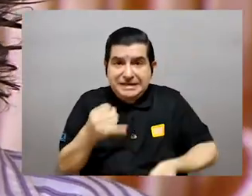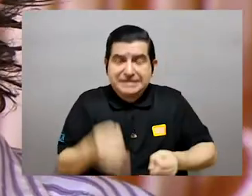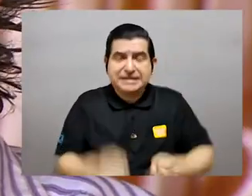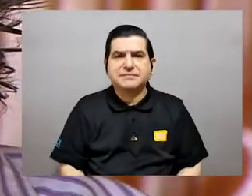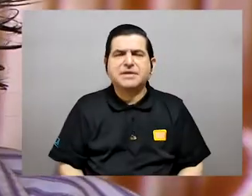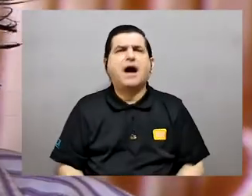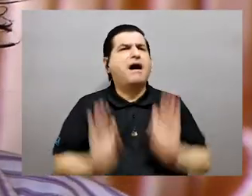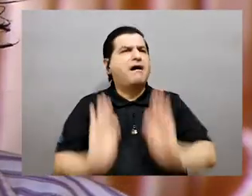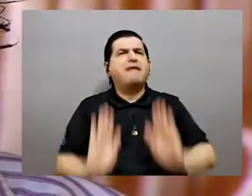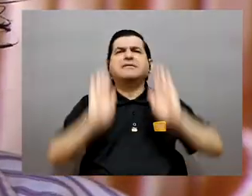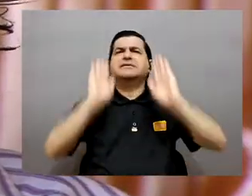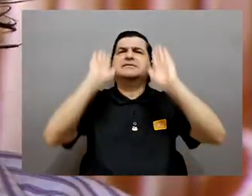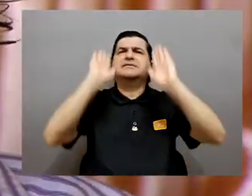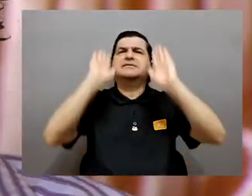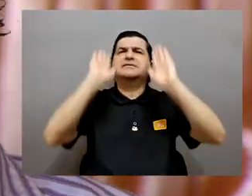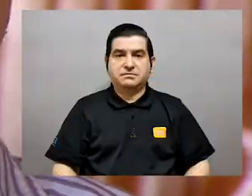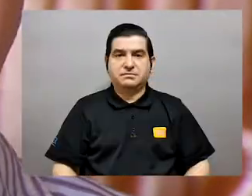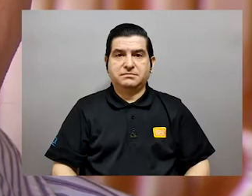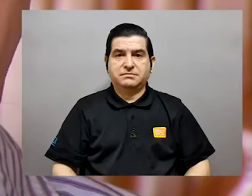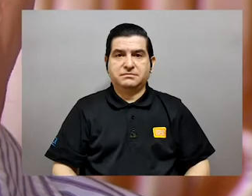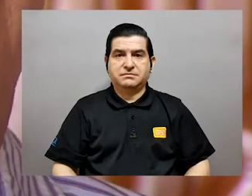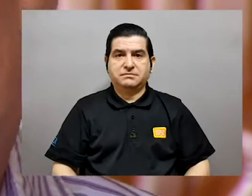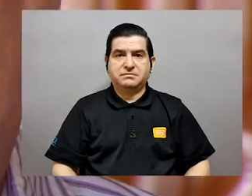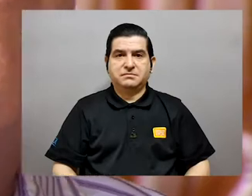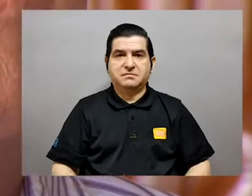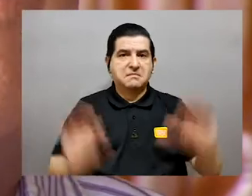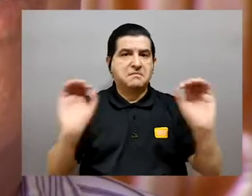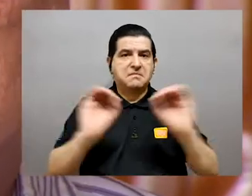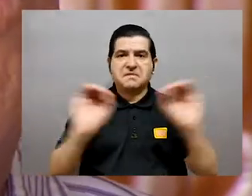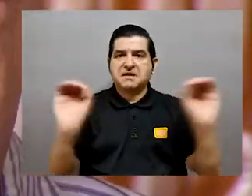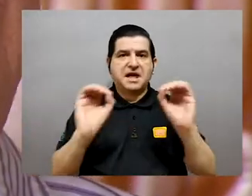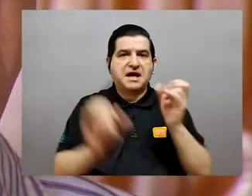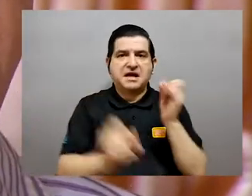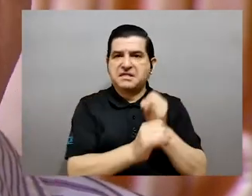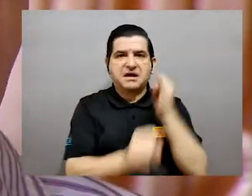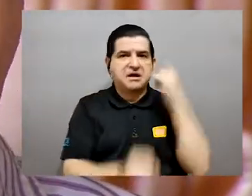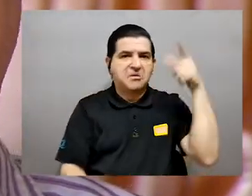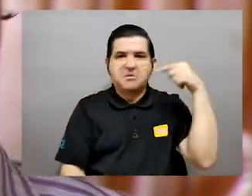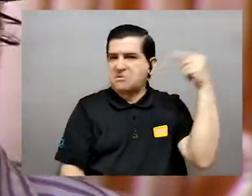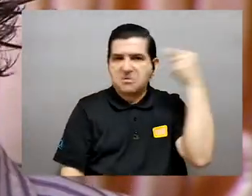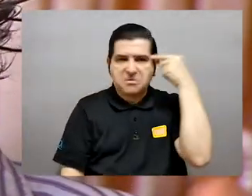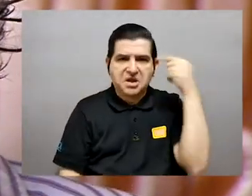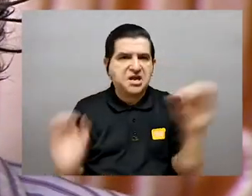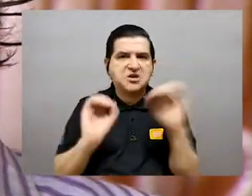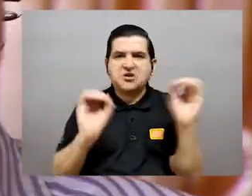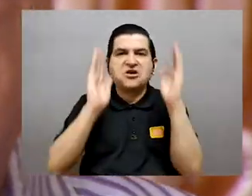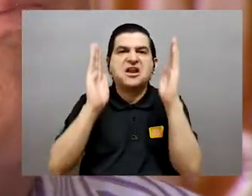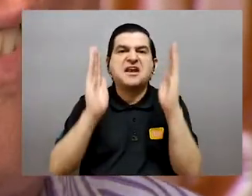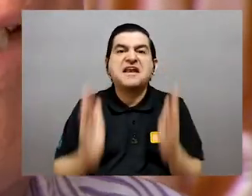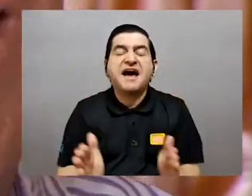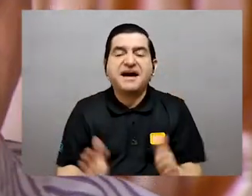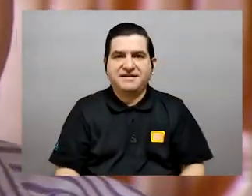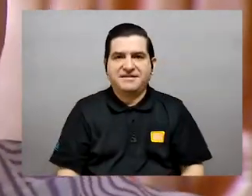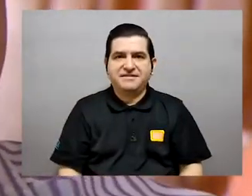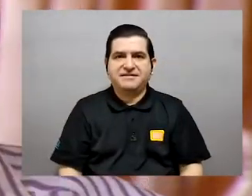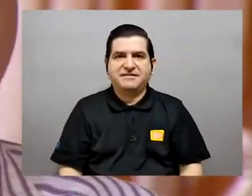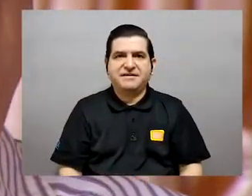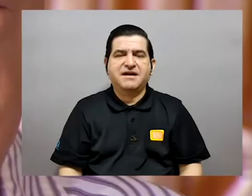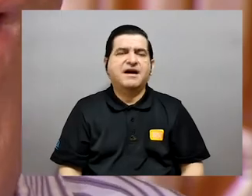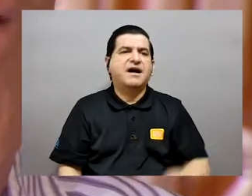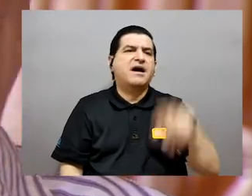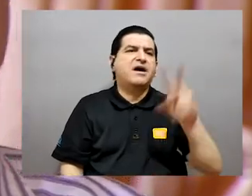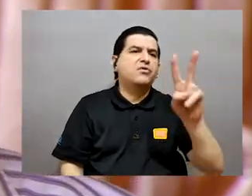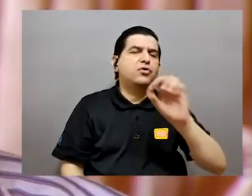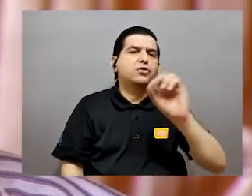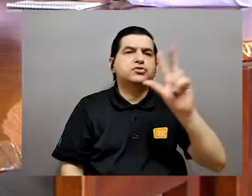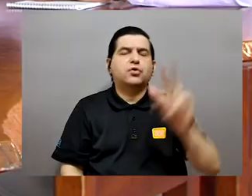nadie que dijera vamos a dejar dos, tres obras de este gran escultor para, por lo menos, para tener en